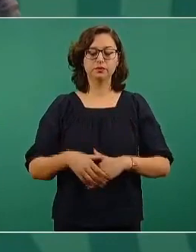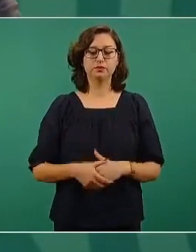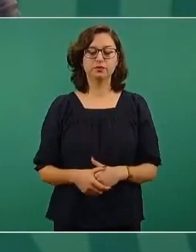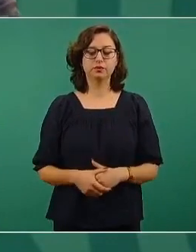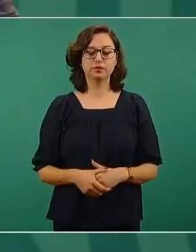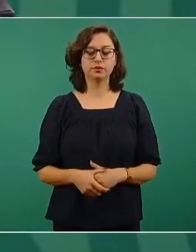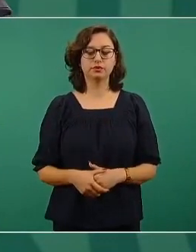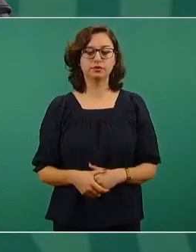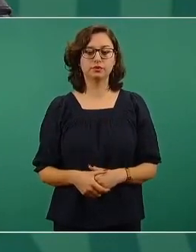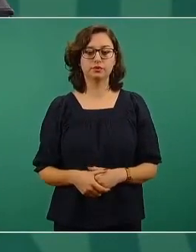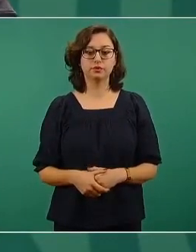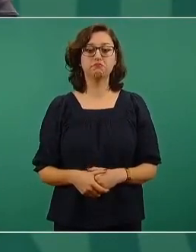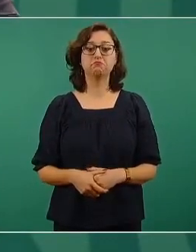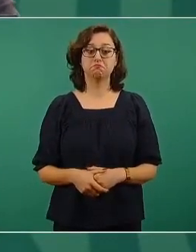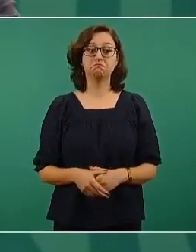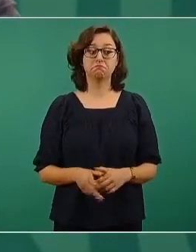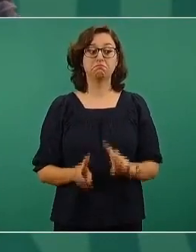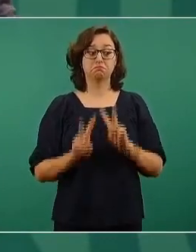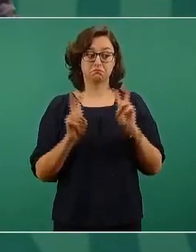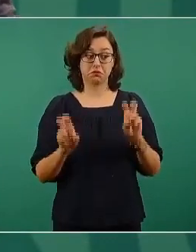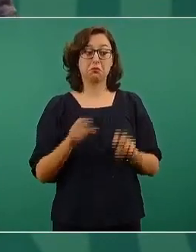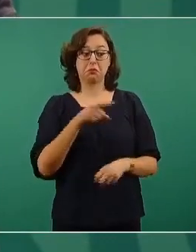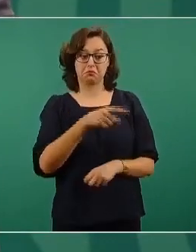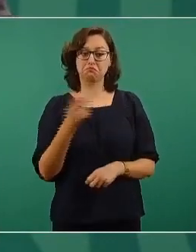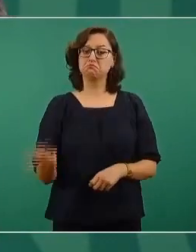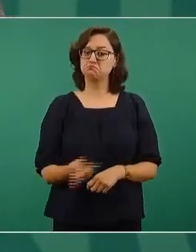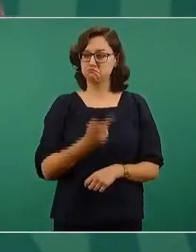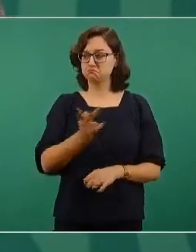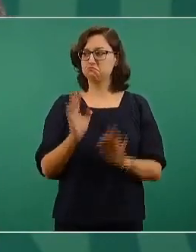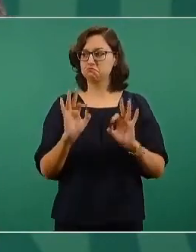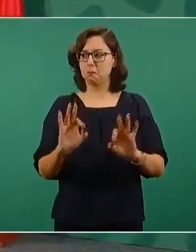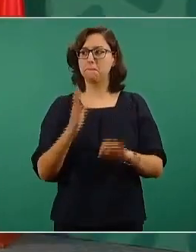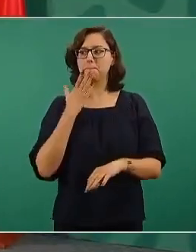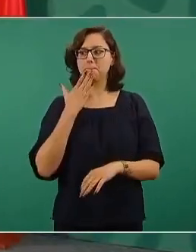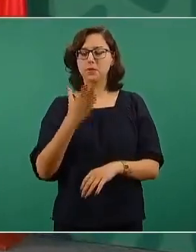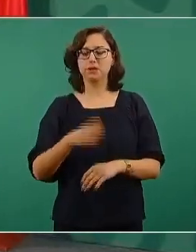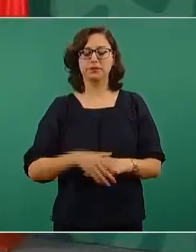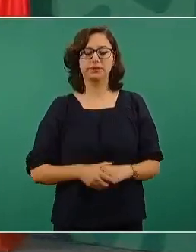sobre este tema, que es muy buena tu pregunta.